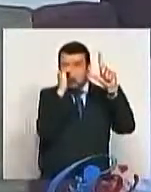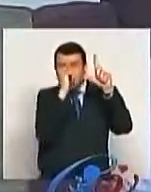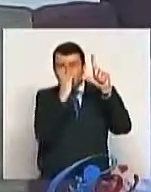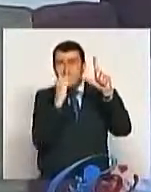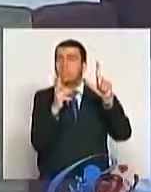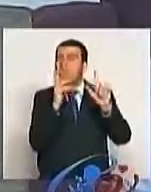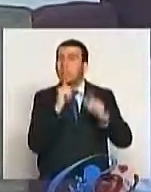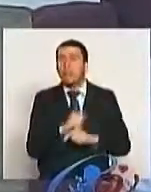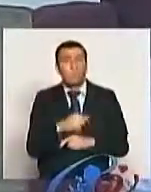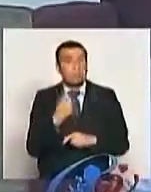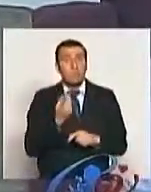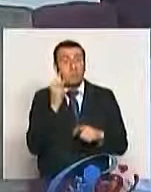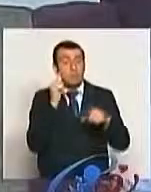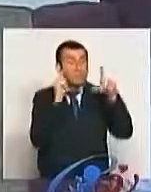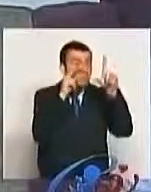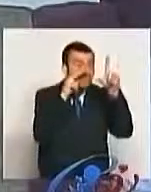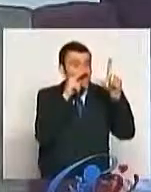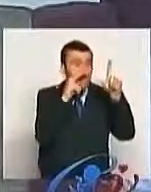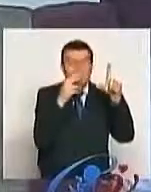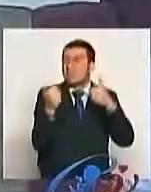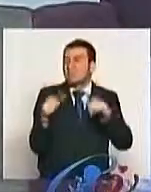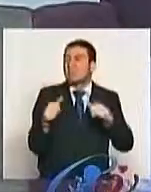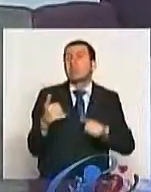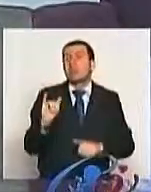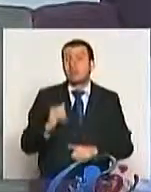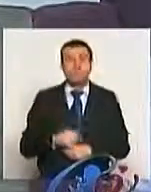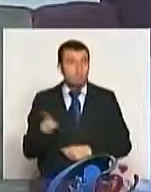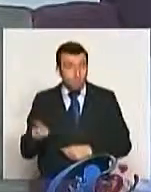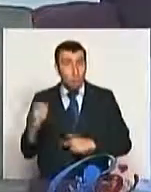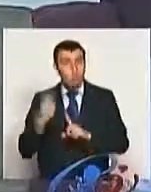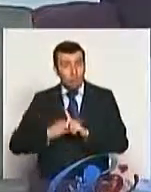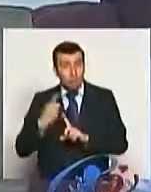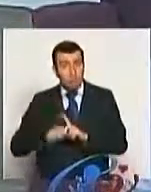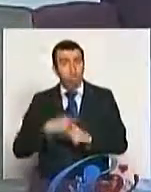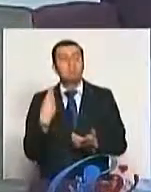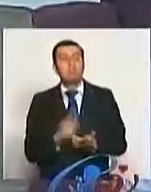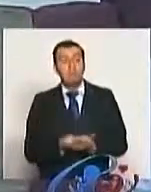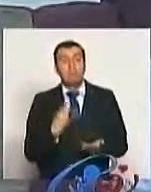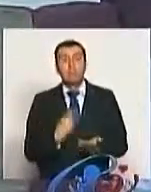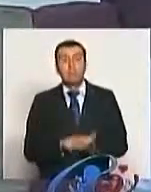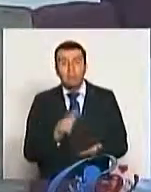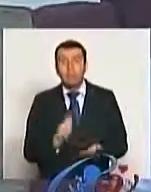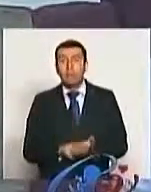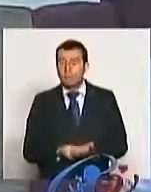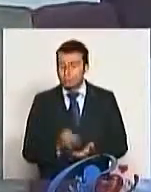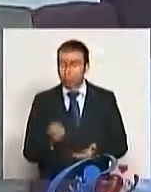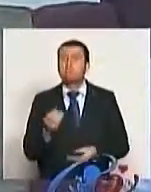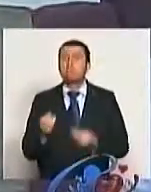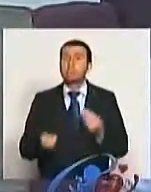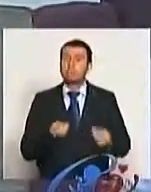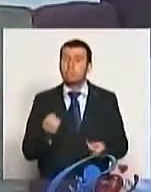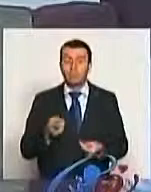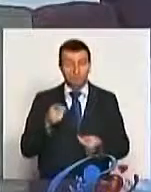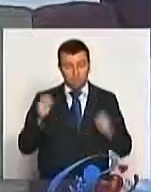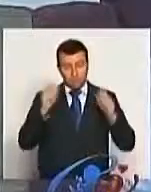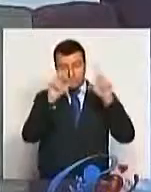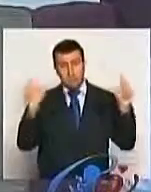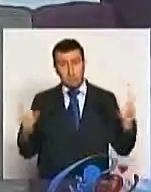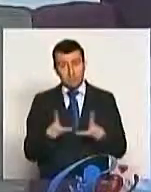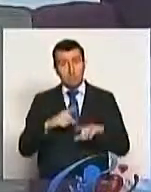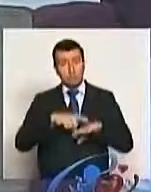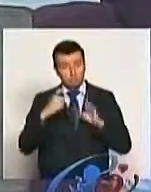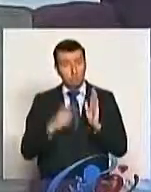las EPS. Es que ustedes sí tienen que pagar cada mes. Entonces, ¿por qué no le pueden hacer un examen completo?